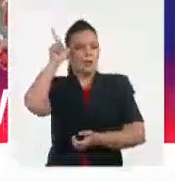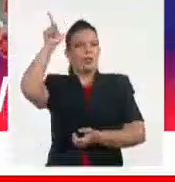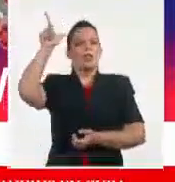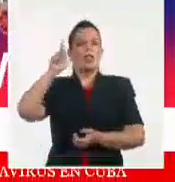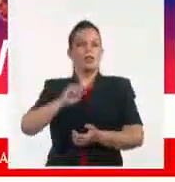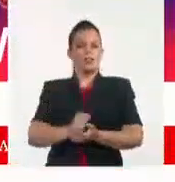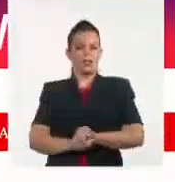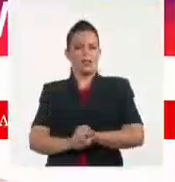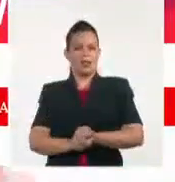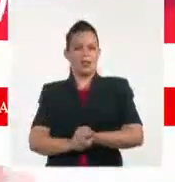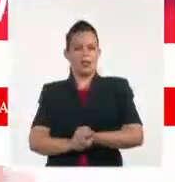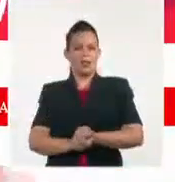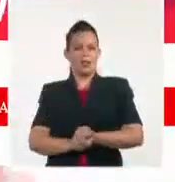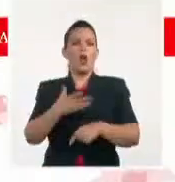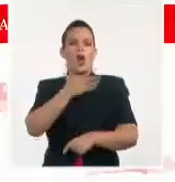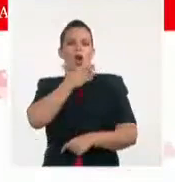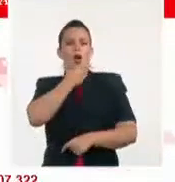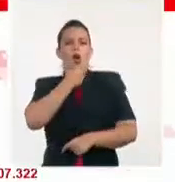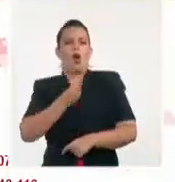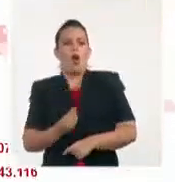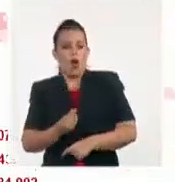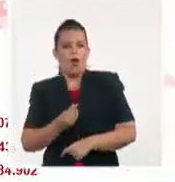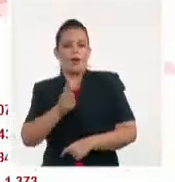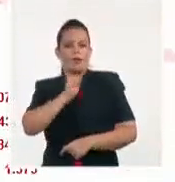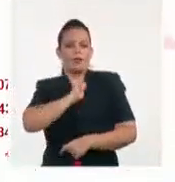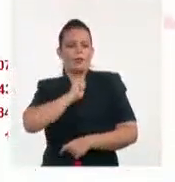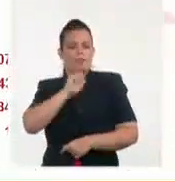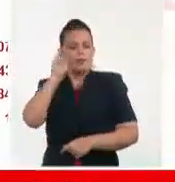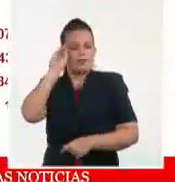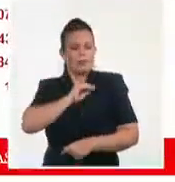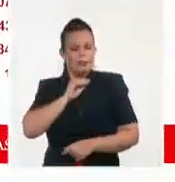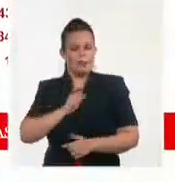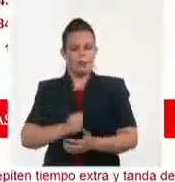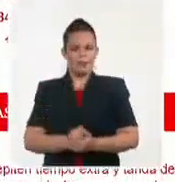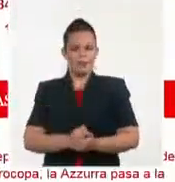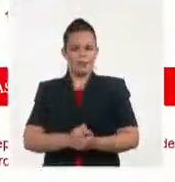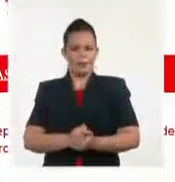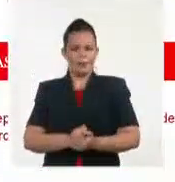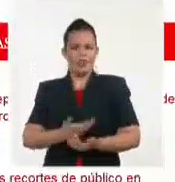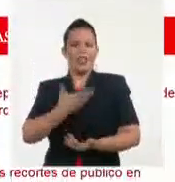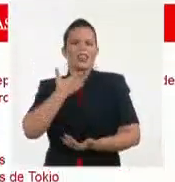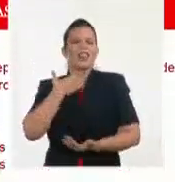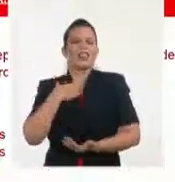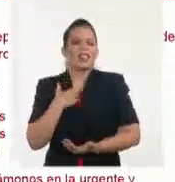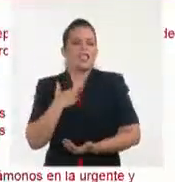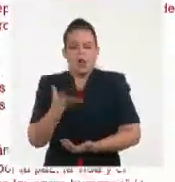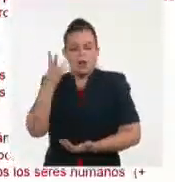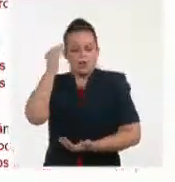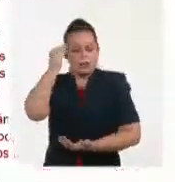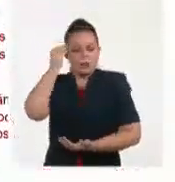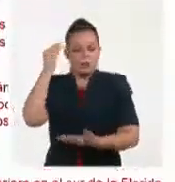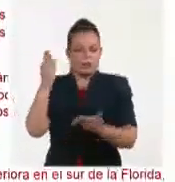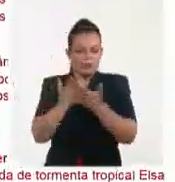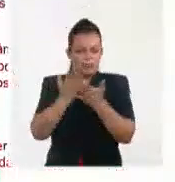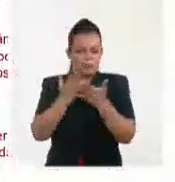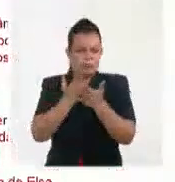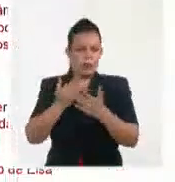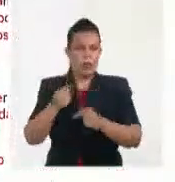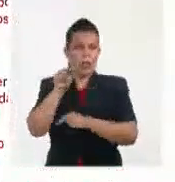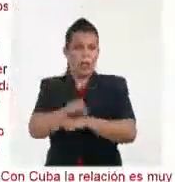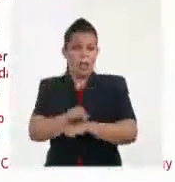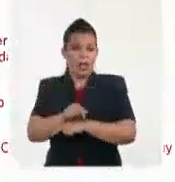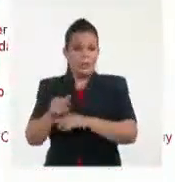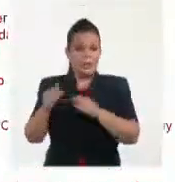los jóvenes impetuosos, con infinito afán por aprender. No se trata de una lucha